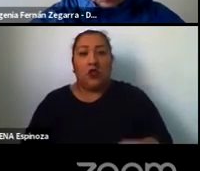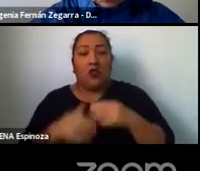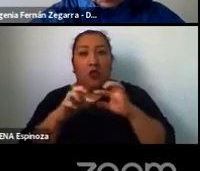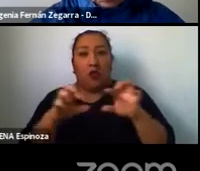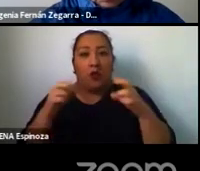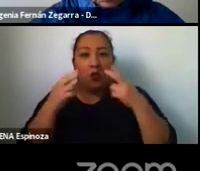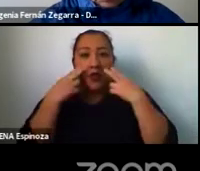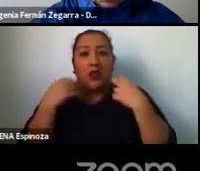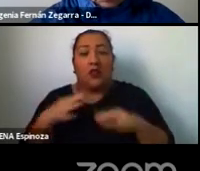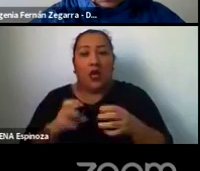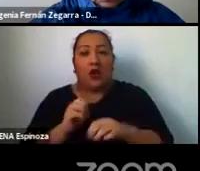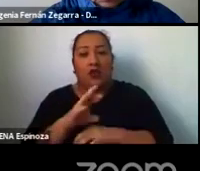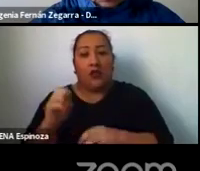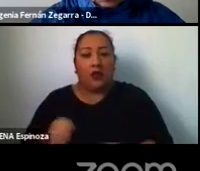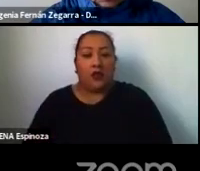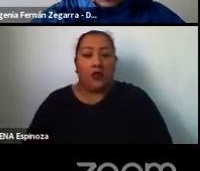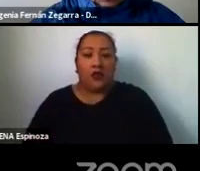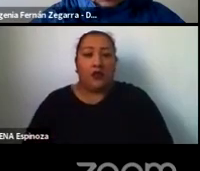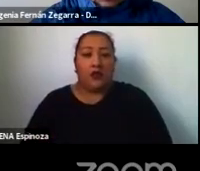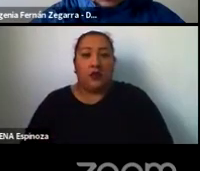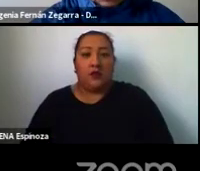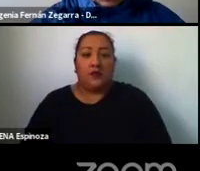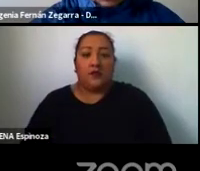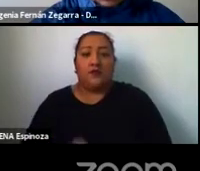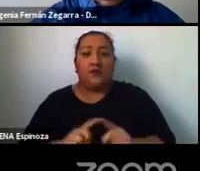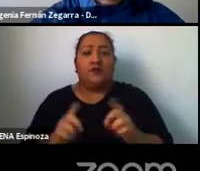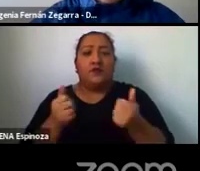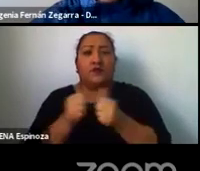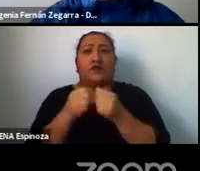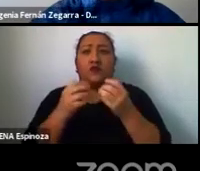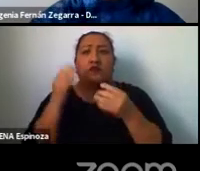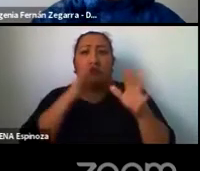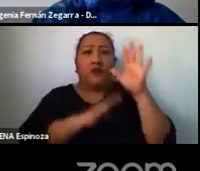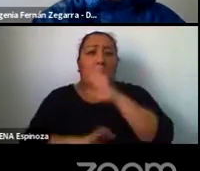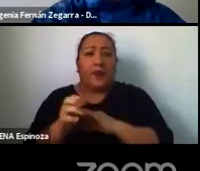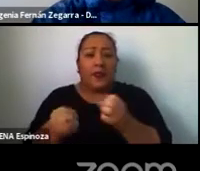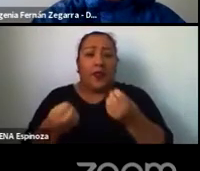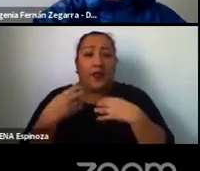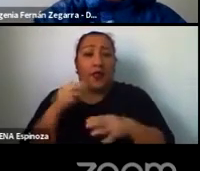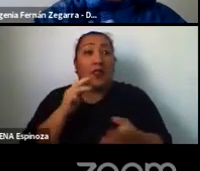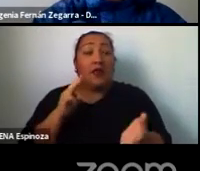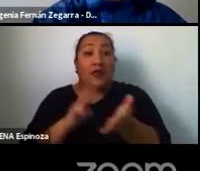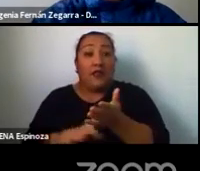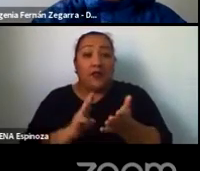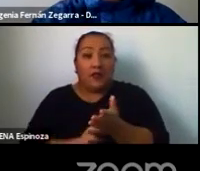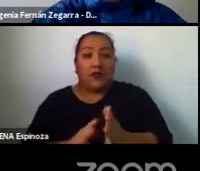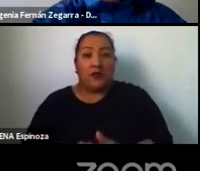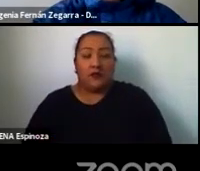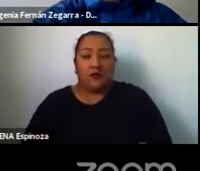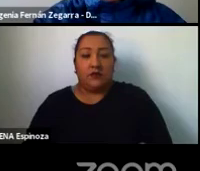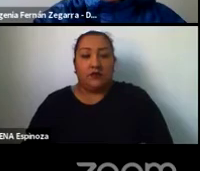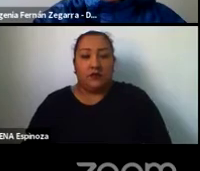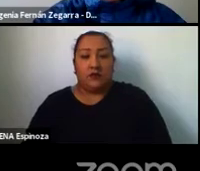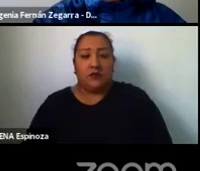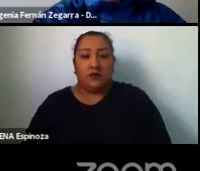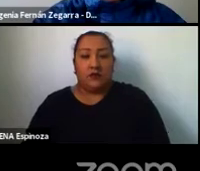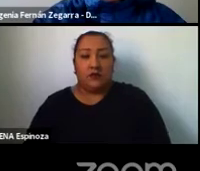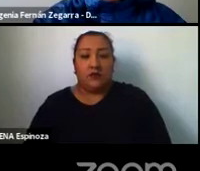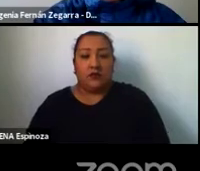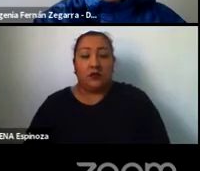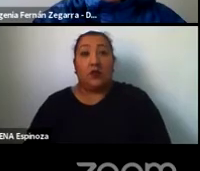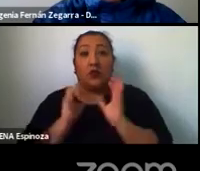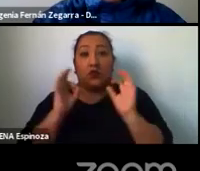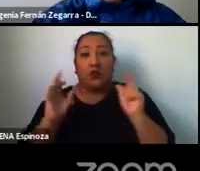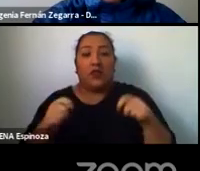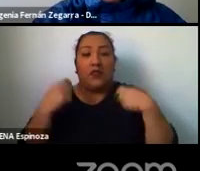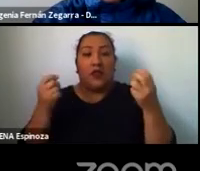indígenas contagiadas. Una de las principales preocupaciones que surgió a la Defensoría del Pueblo fue justamente la entrega de canastas.